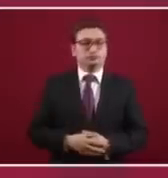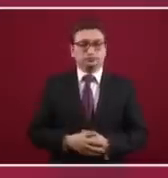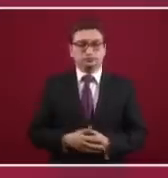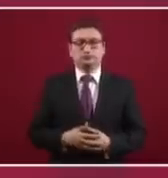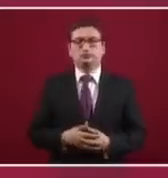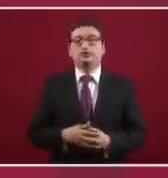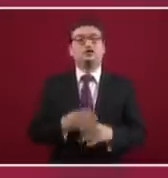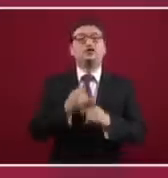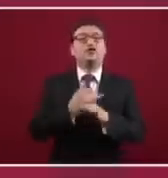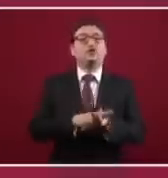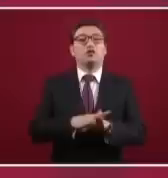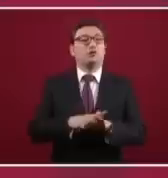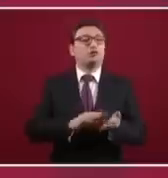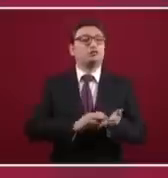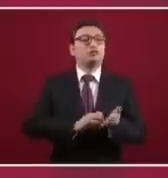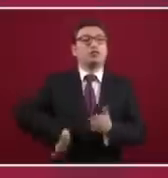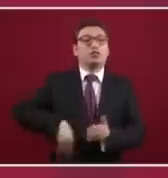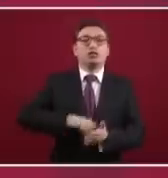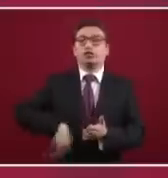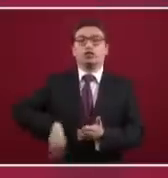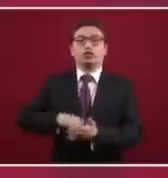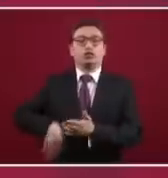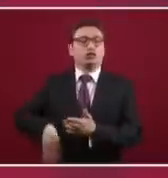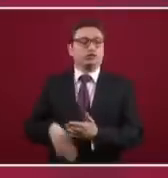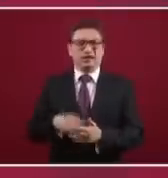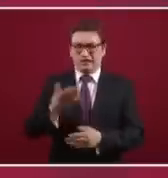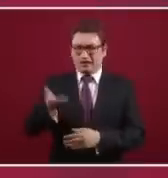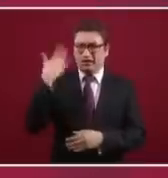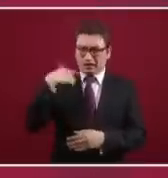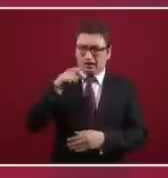de esconder información como lo hacían.